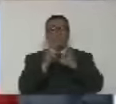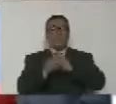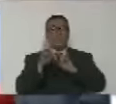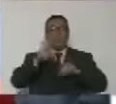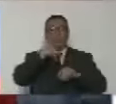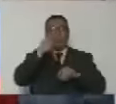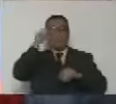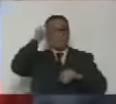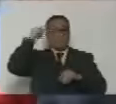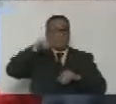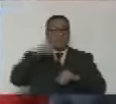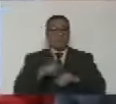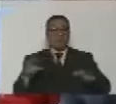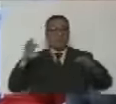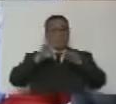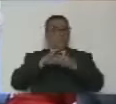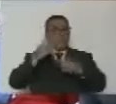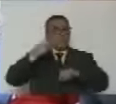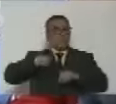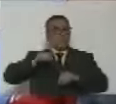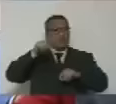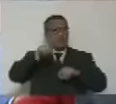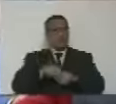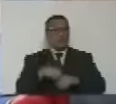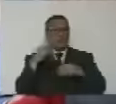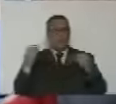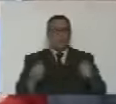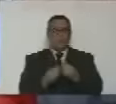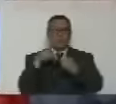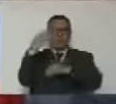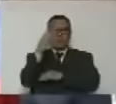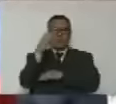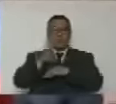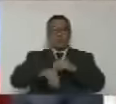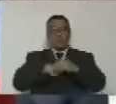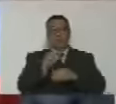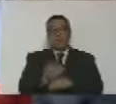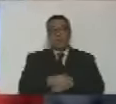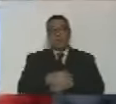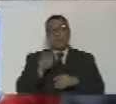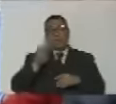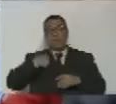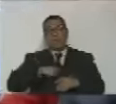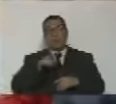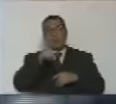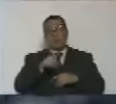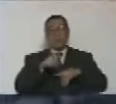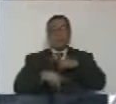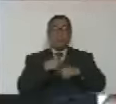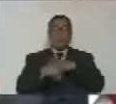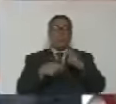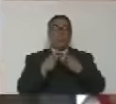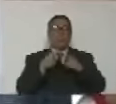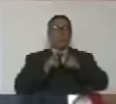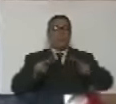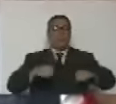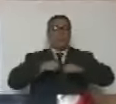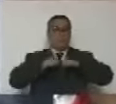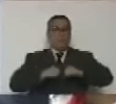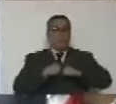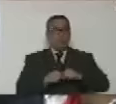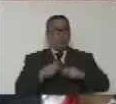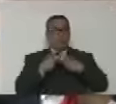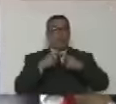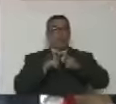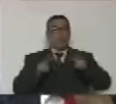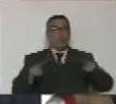que tenemos hoy, en la vinculación que tenemos que tener con Colombia y en las posibilidades que hay que el proceso de paz, de consolidación de la